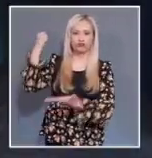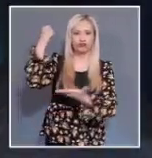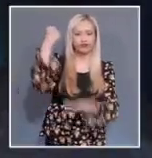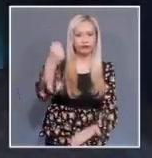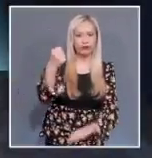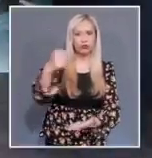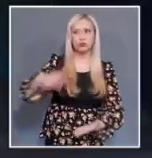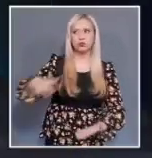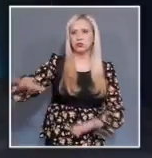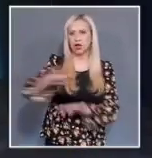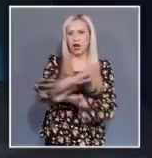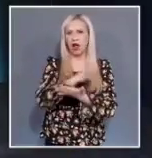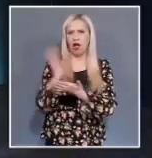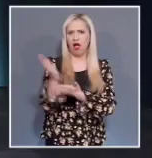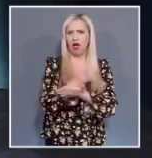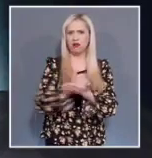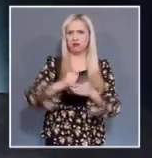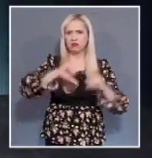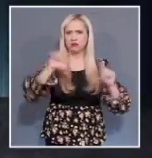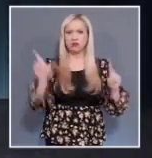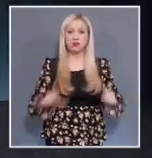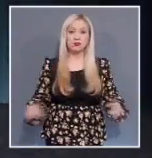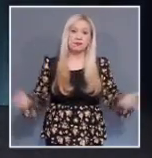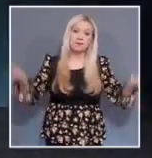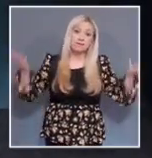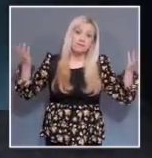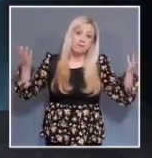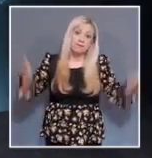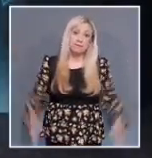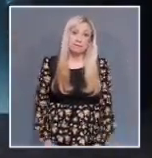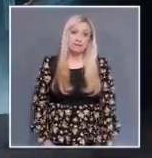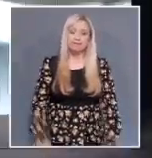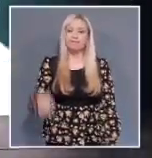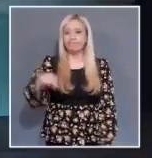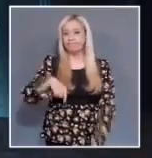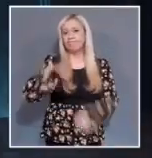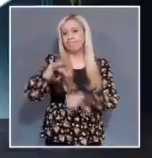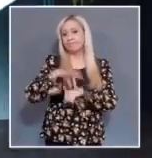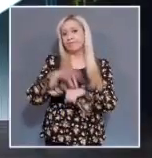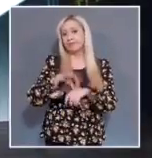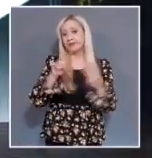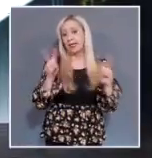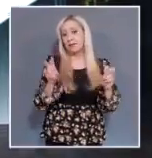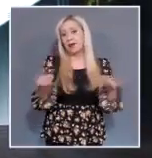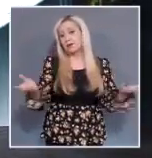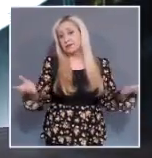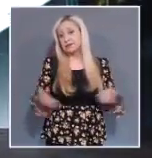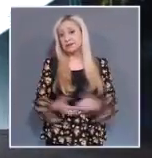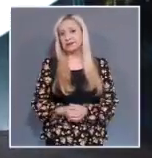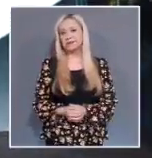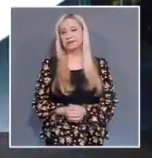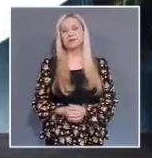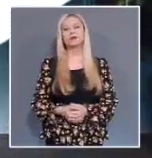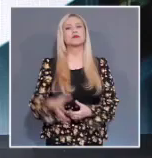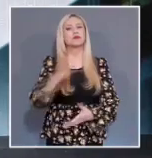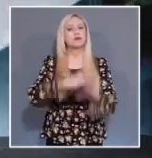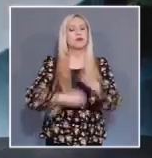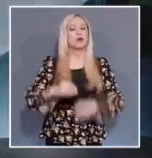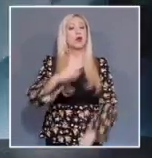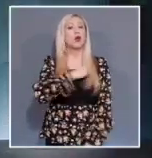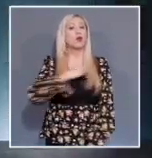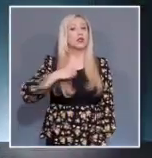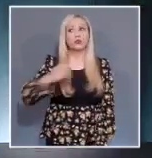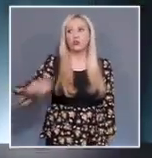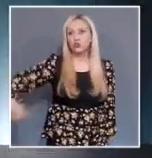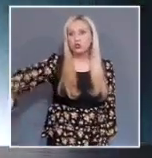Pues así, nuestras realidades en materia de salud. En tanto, advierten que es obligación de los gobiernos garantizar el